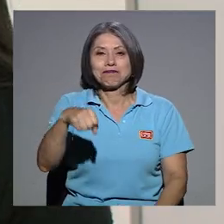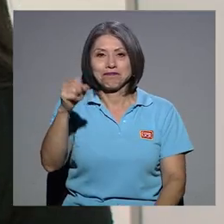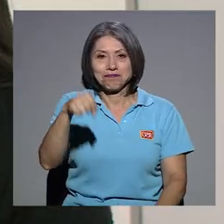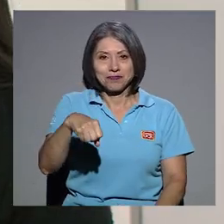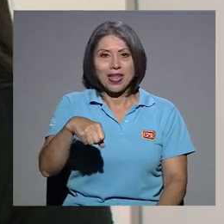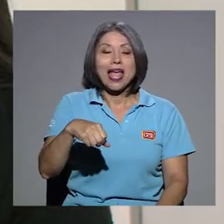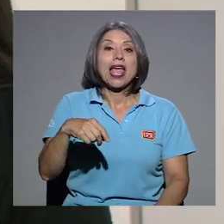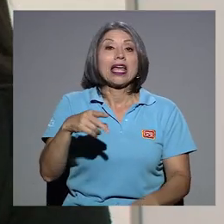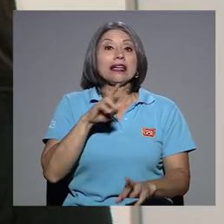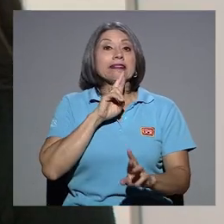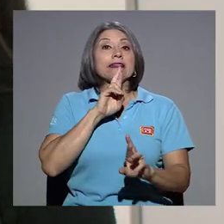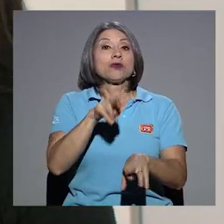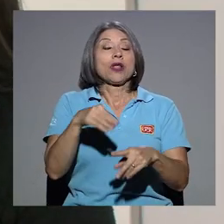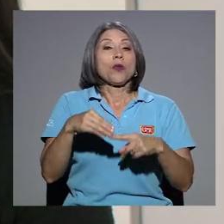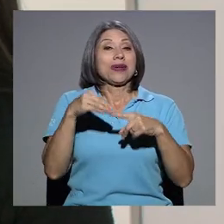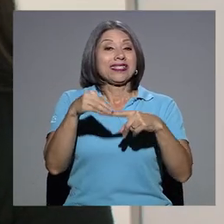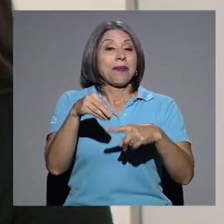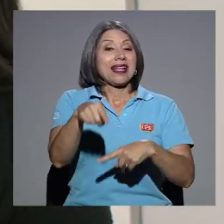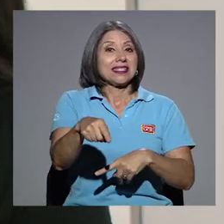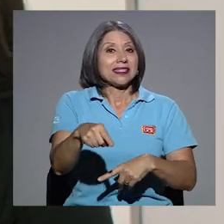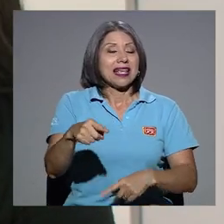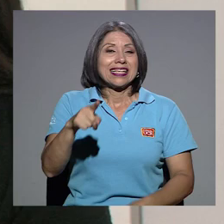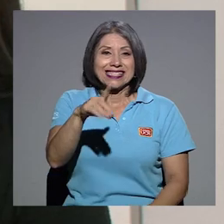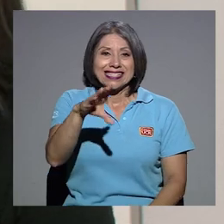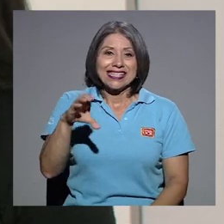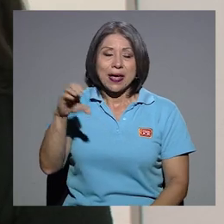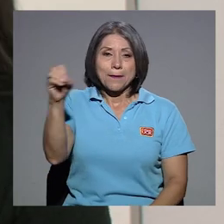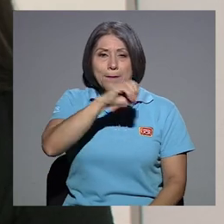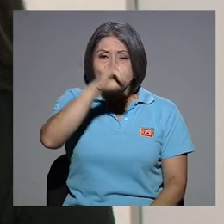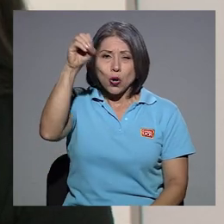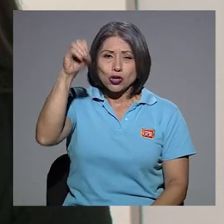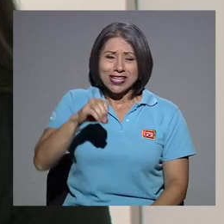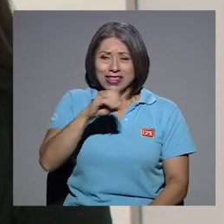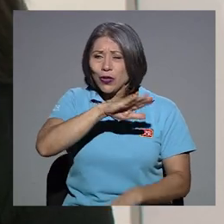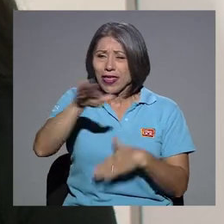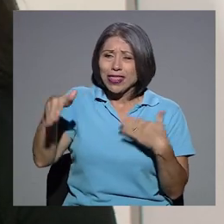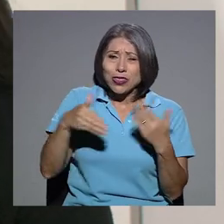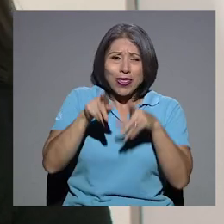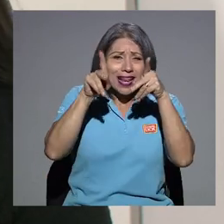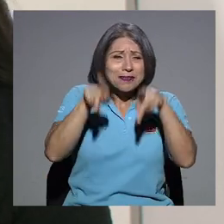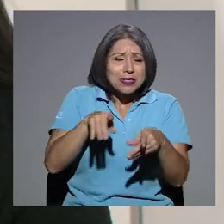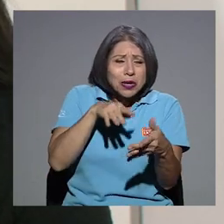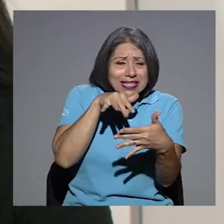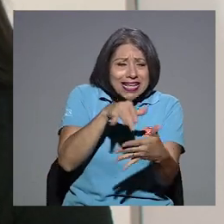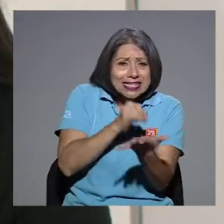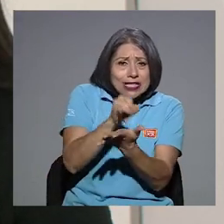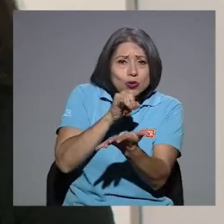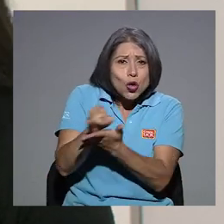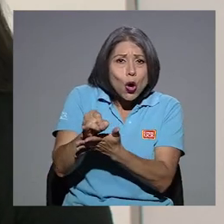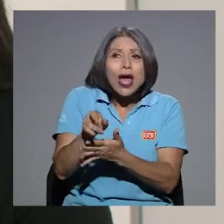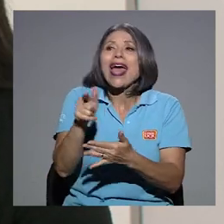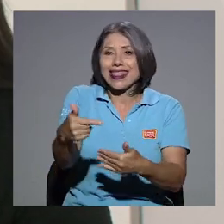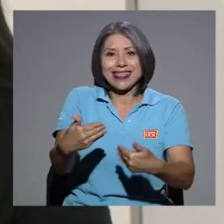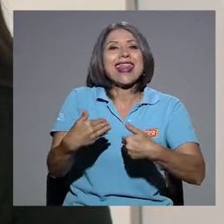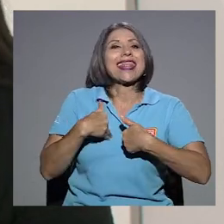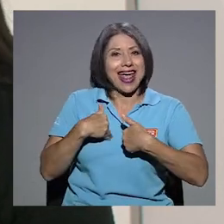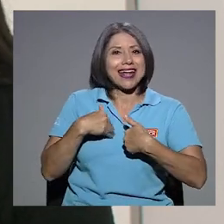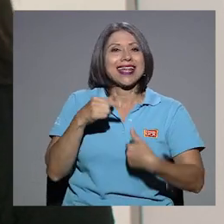Entonces, el resultado principal del estudio es que el 100% de la población que se estudió tenía gingivitis. El